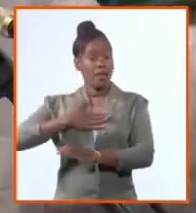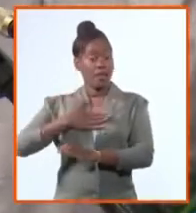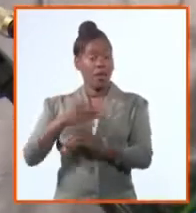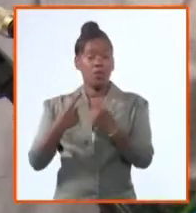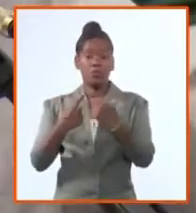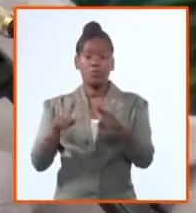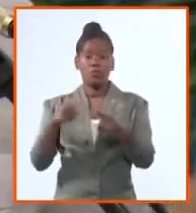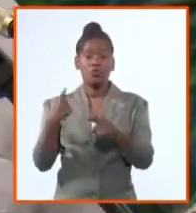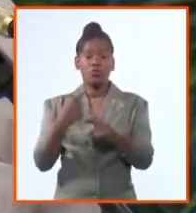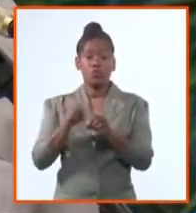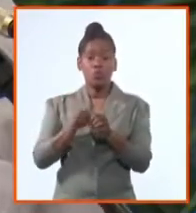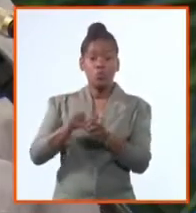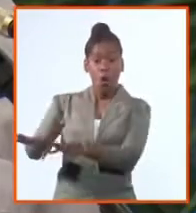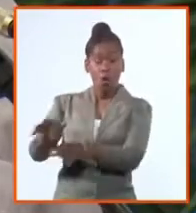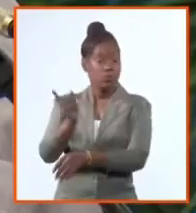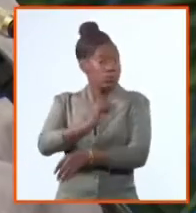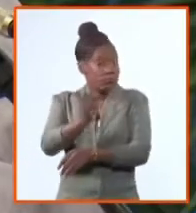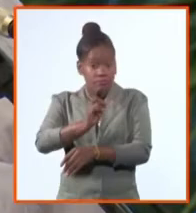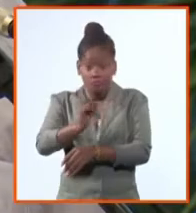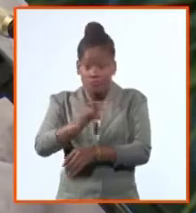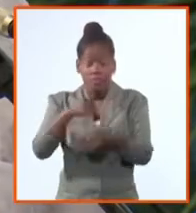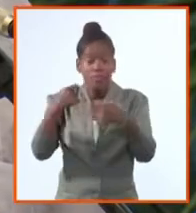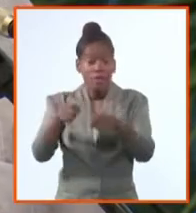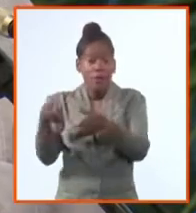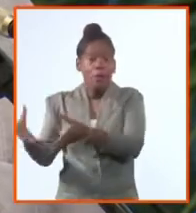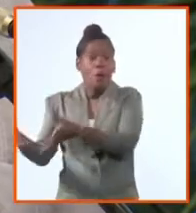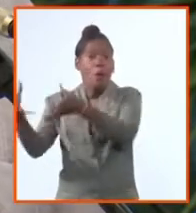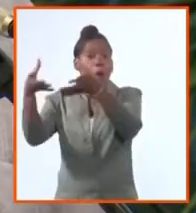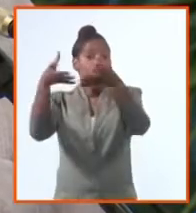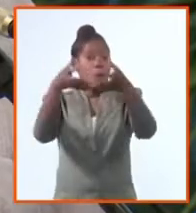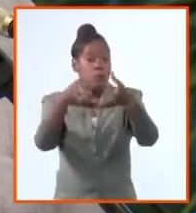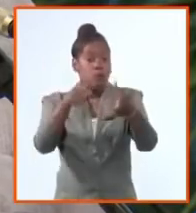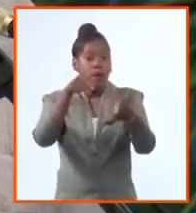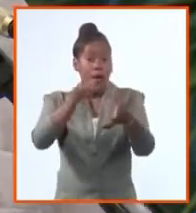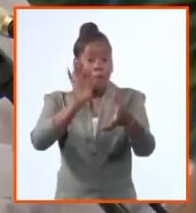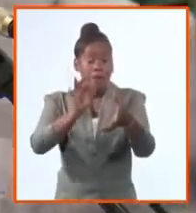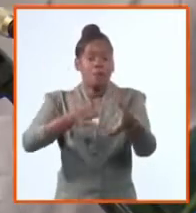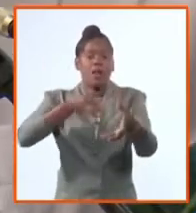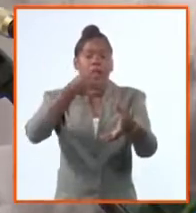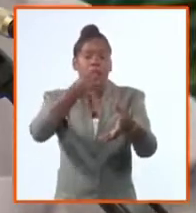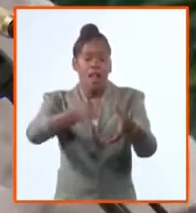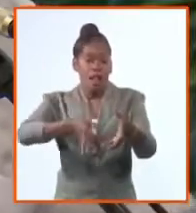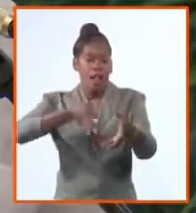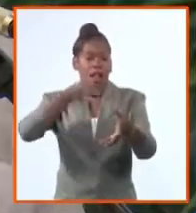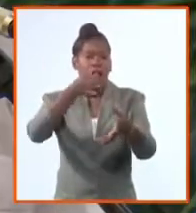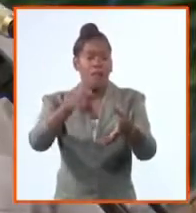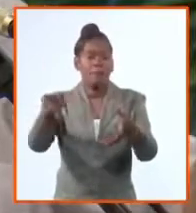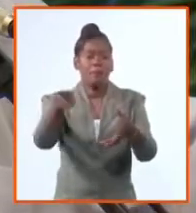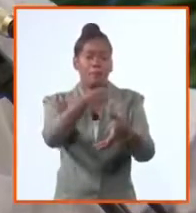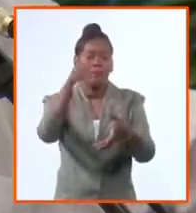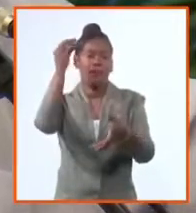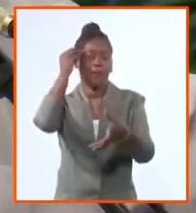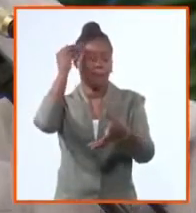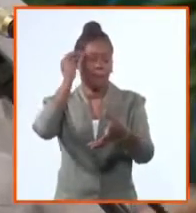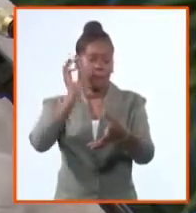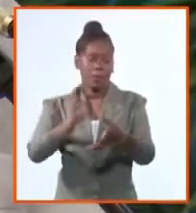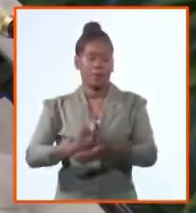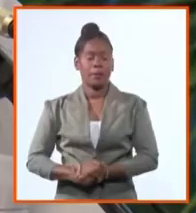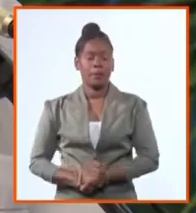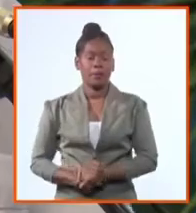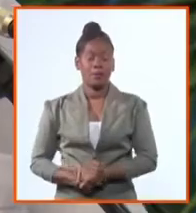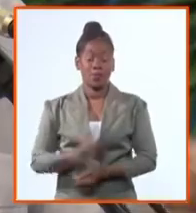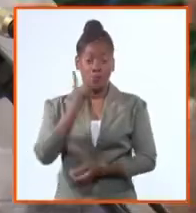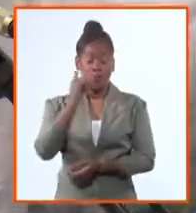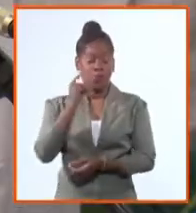vaya, tenemos el discurso del 17 de noviembre del 2005 con las advertencias que dejó Fidel ahí, el discurso del 5